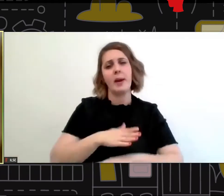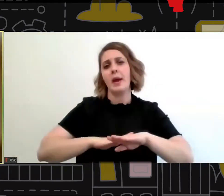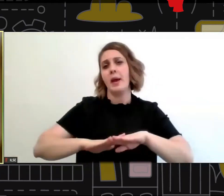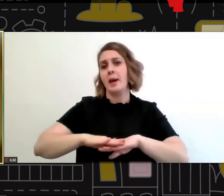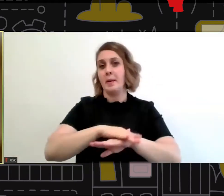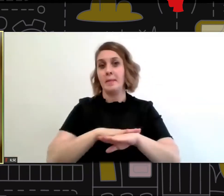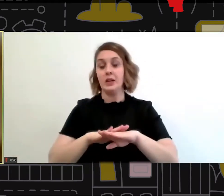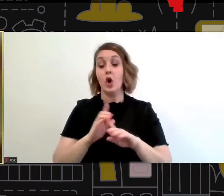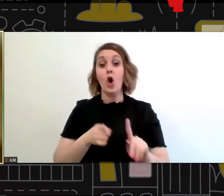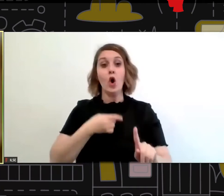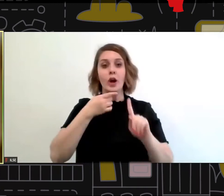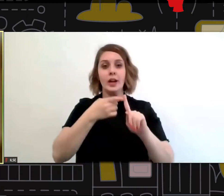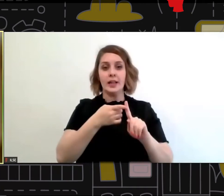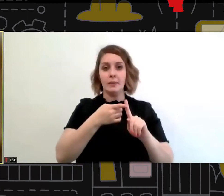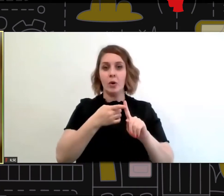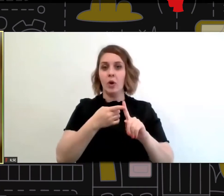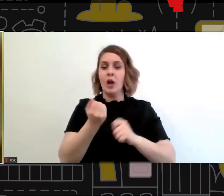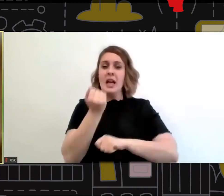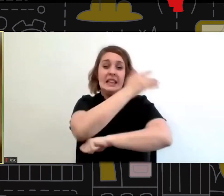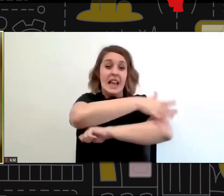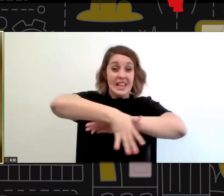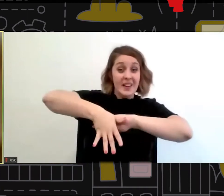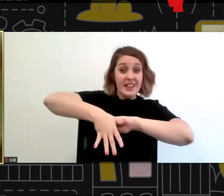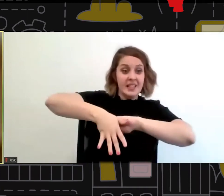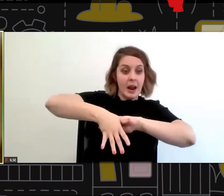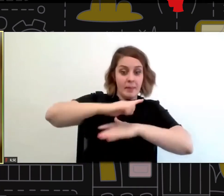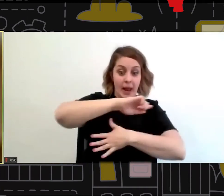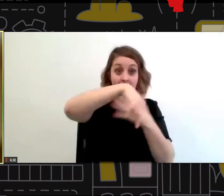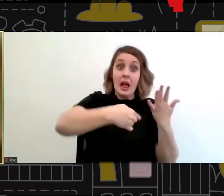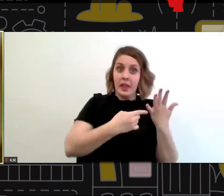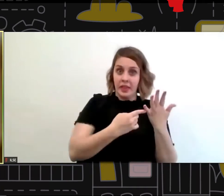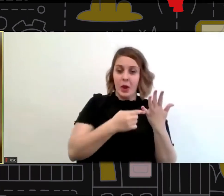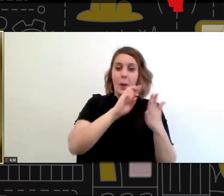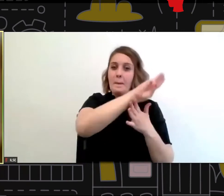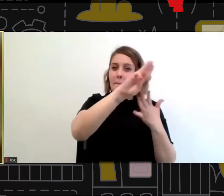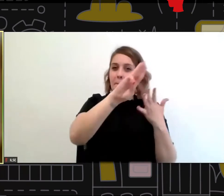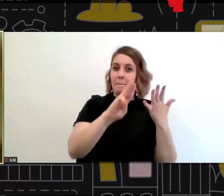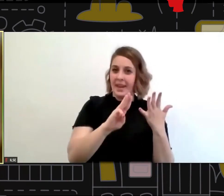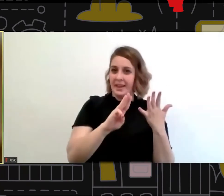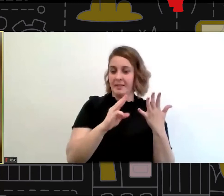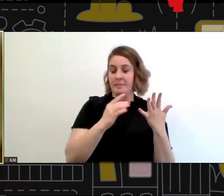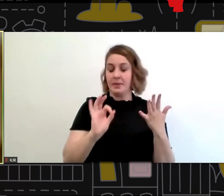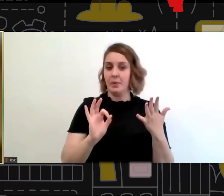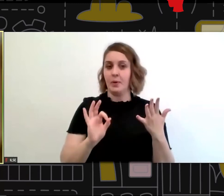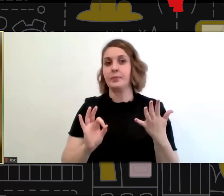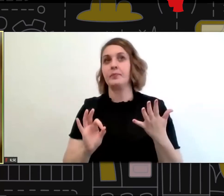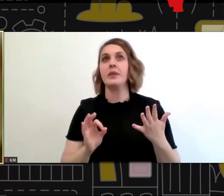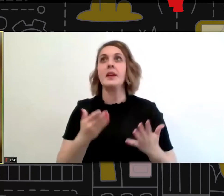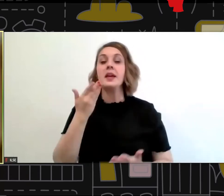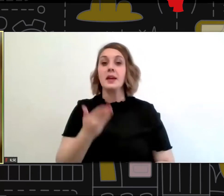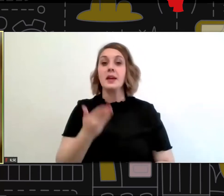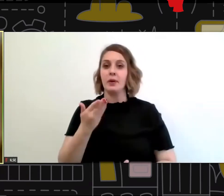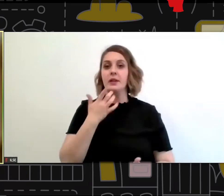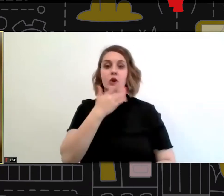como palanca transversal a esas 5 Ps. Es importante, ¿no?, que si yo me